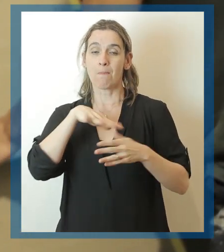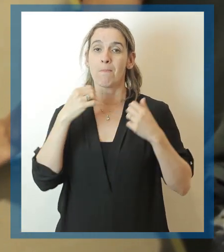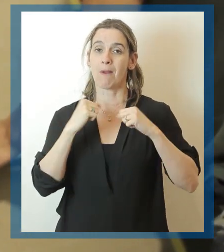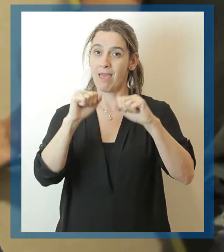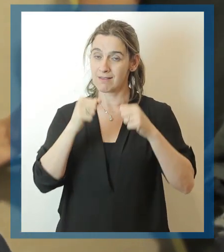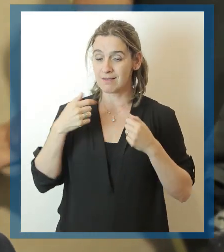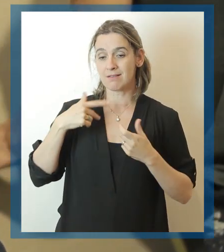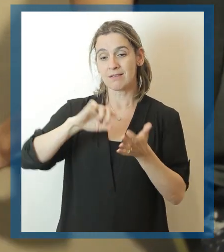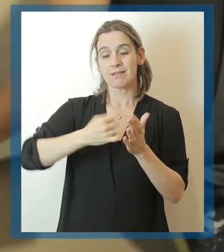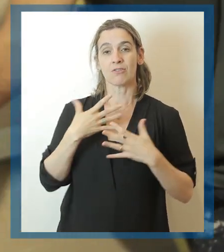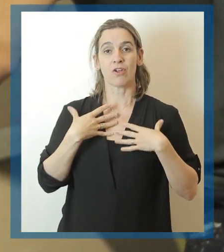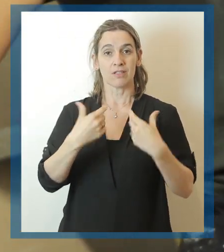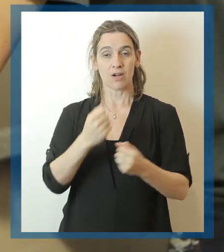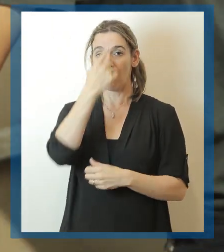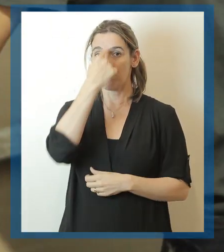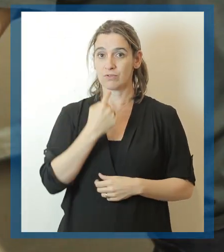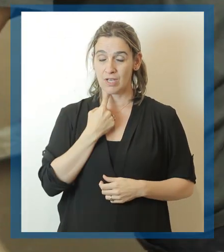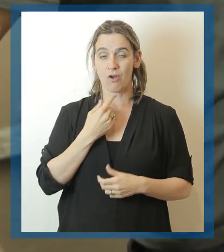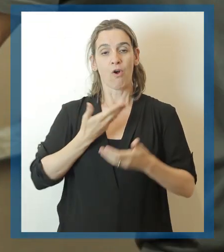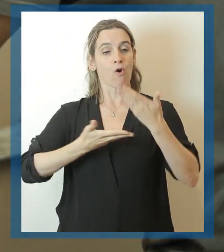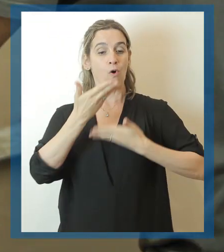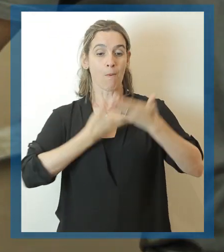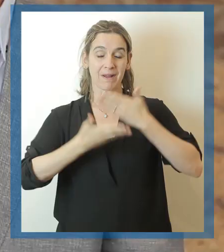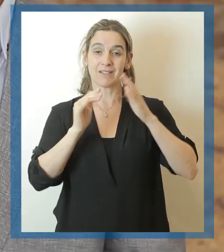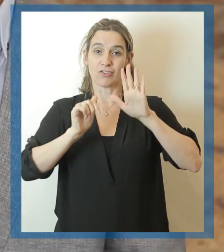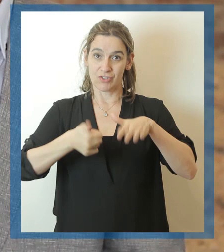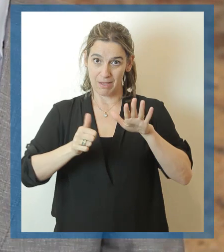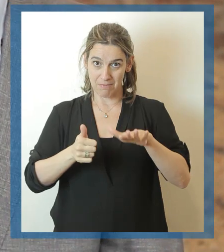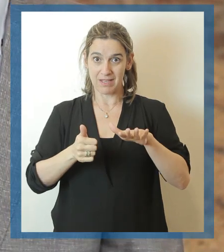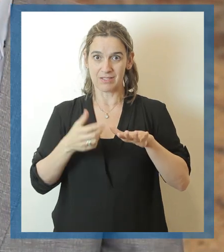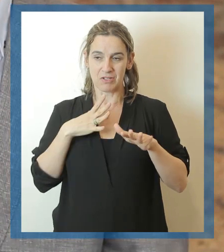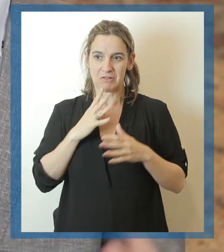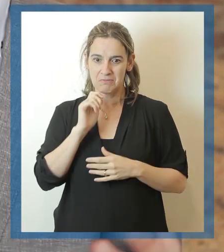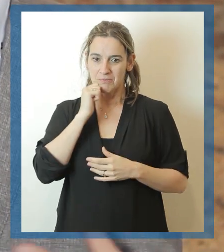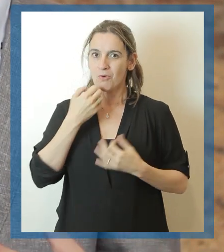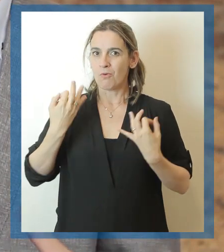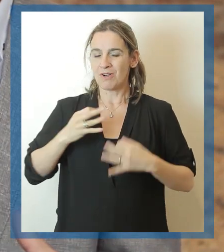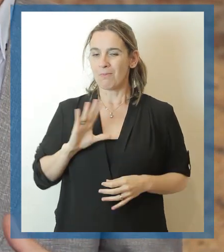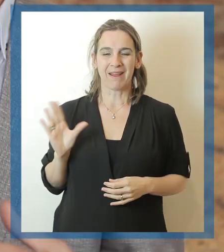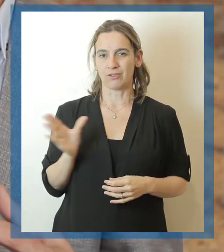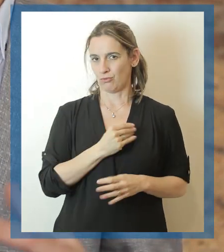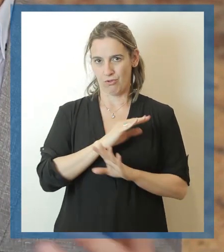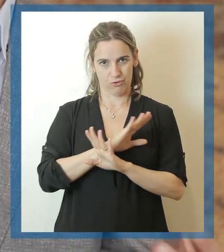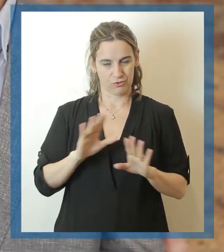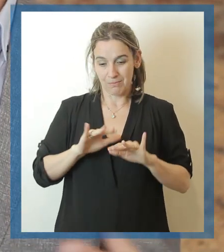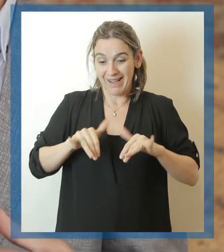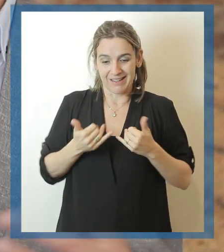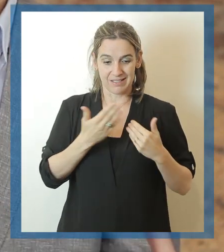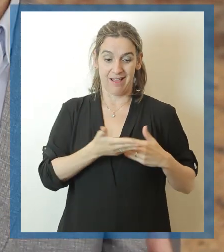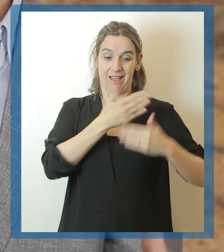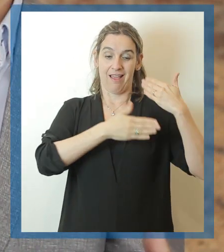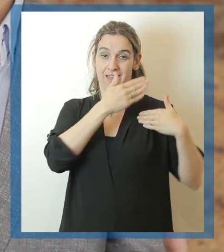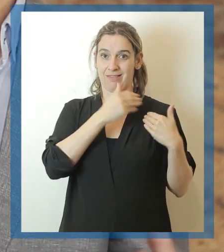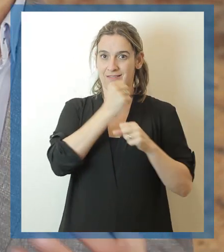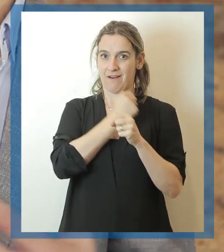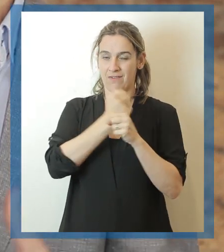liceos, plazas, centros de salud o museos. Compartir esos 6 meses me parece que es enriquecedor para todos,